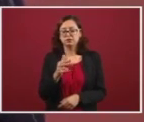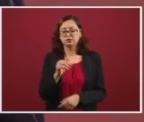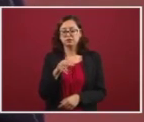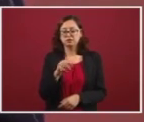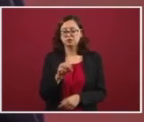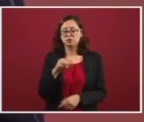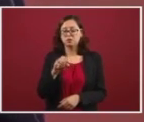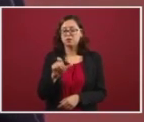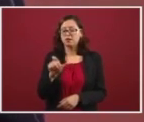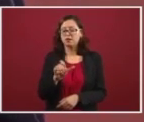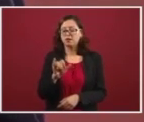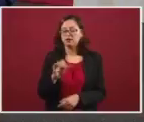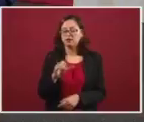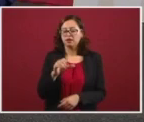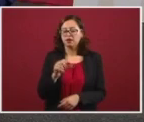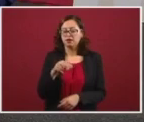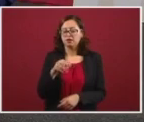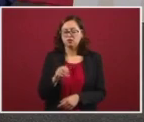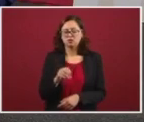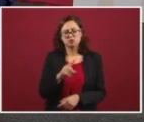chino-mexicano,